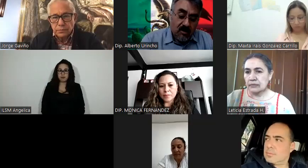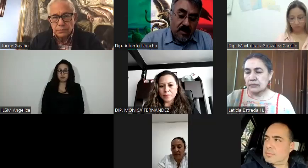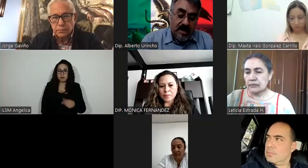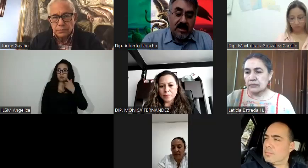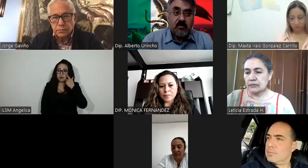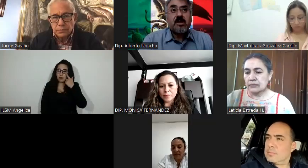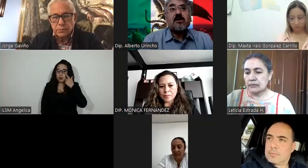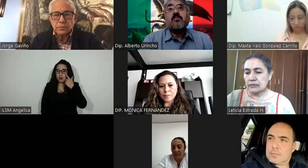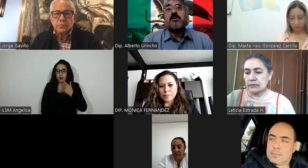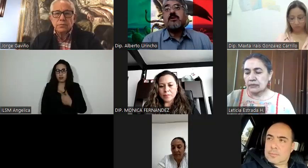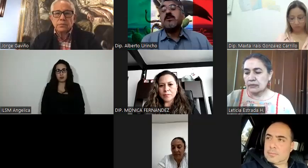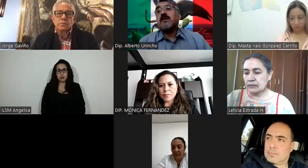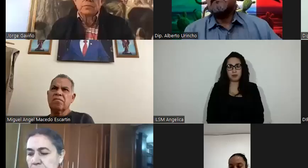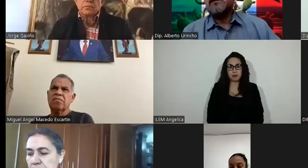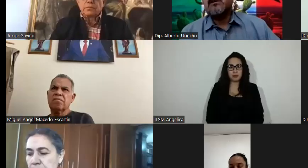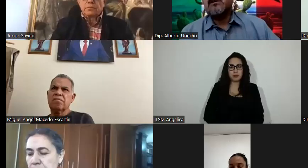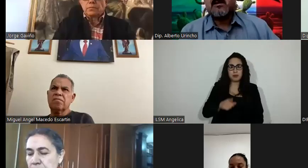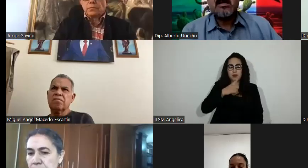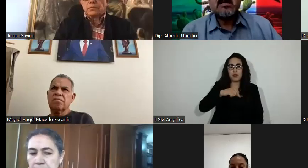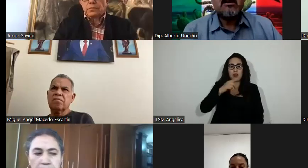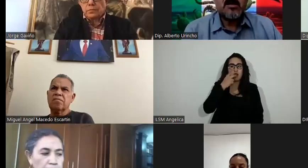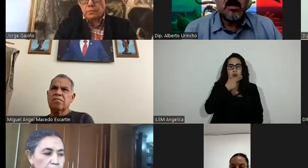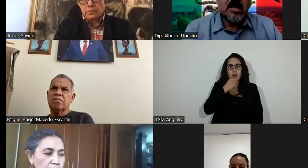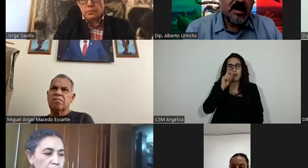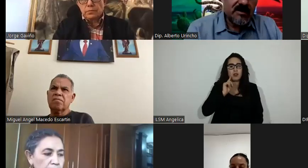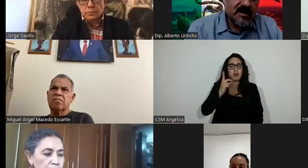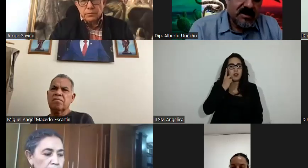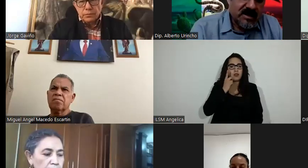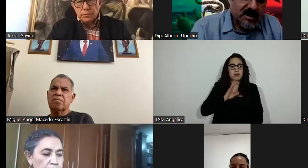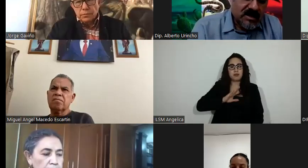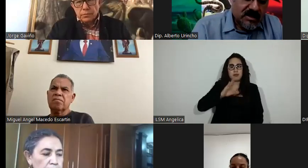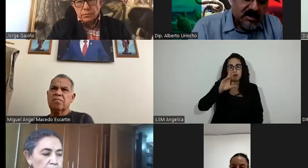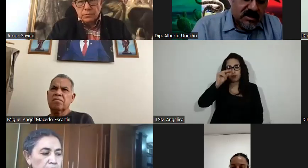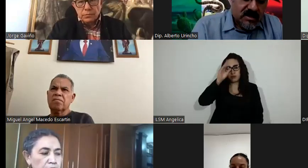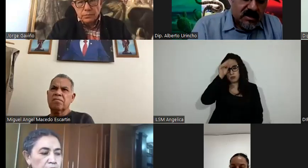¿Alguna compañía de diputado o diputados se manifiesta en contra de este orden del día?